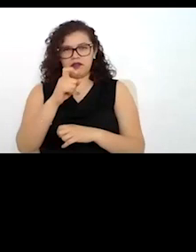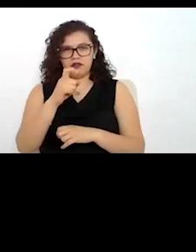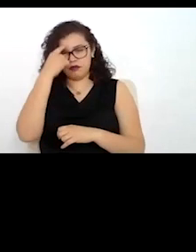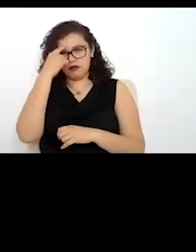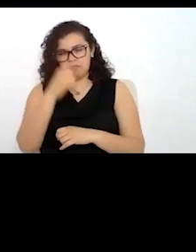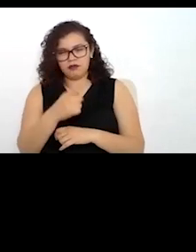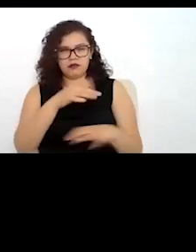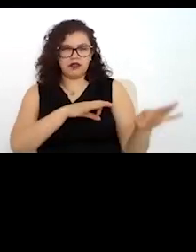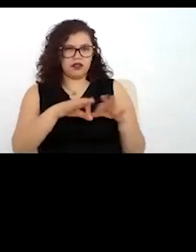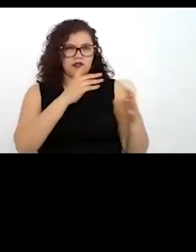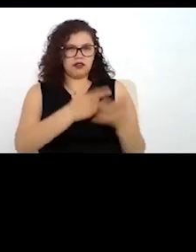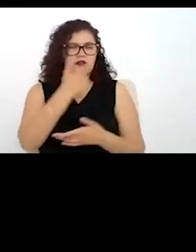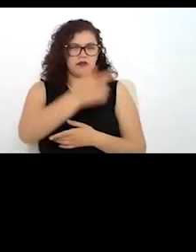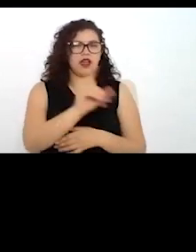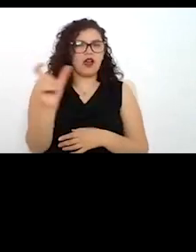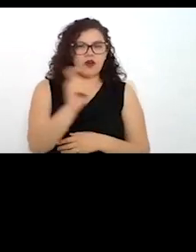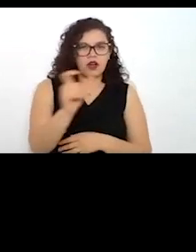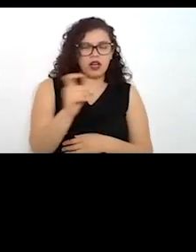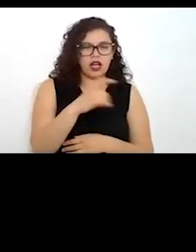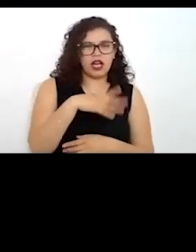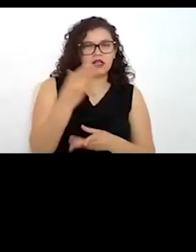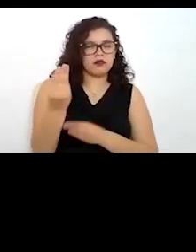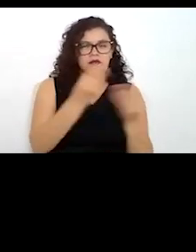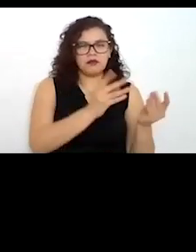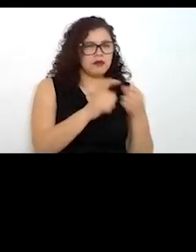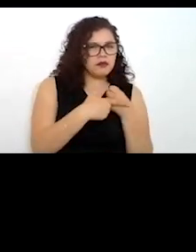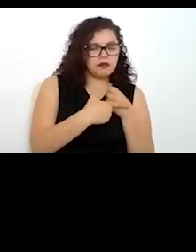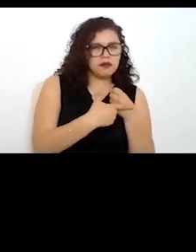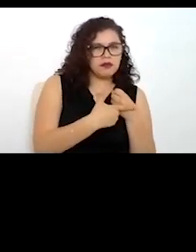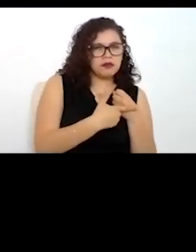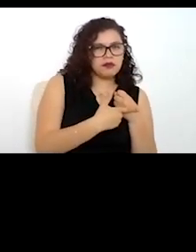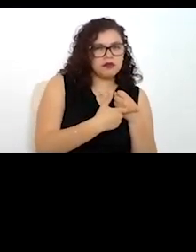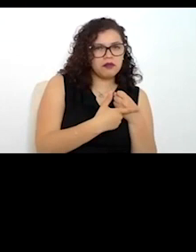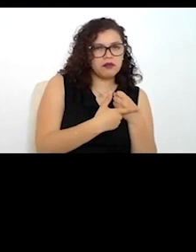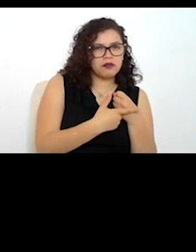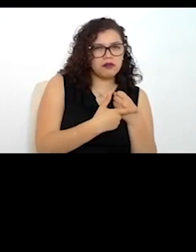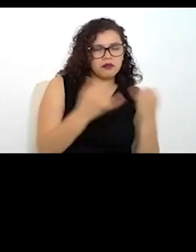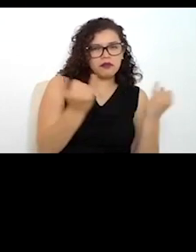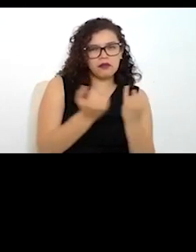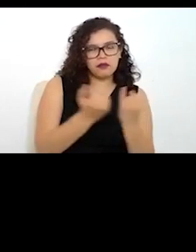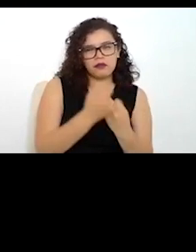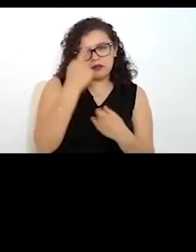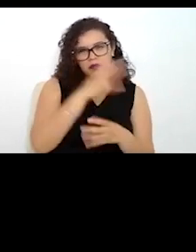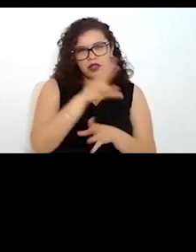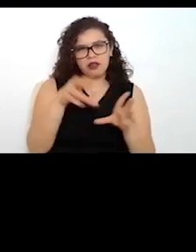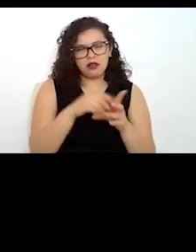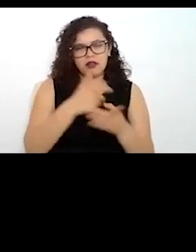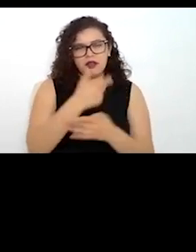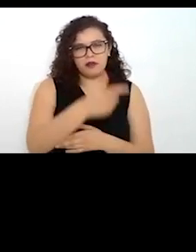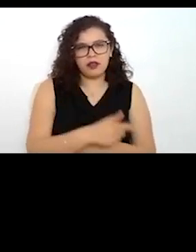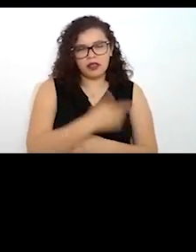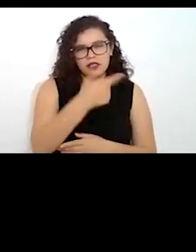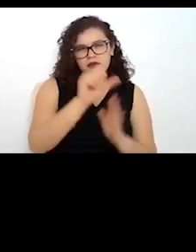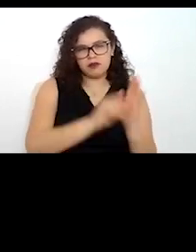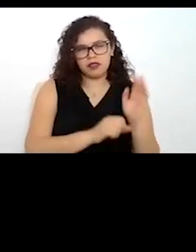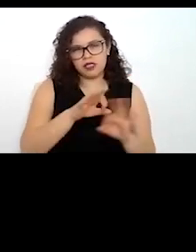relación de trabajo se le van a otorgar unas compensaciones que equivalen a la indemnización completa, que son los 3 meses de salario, los